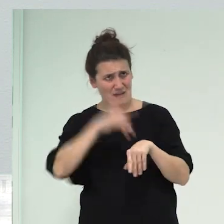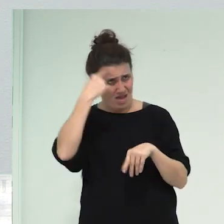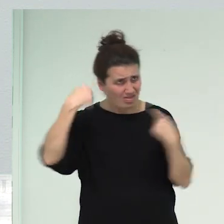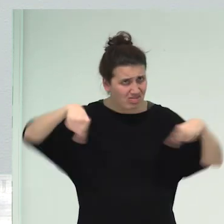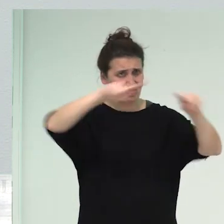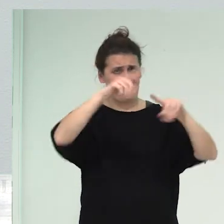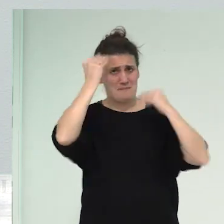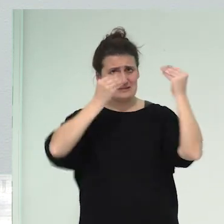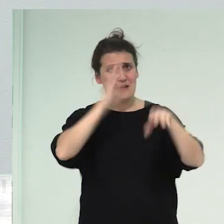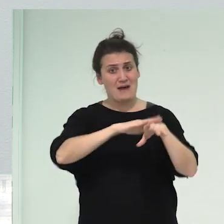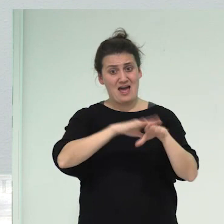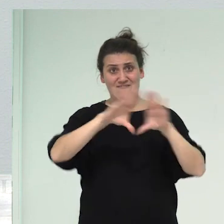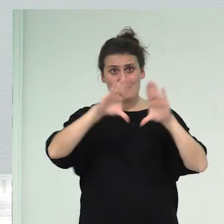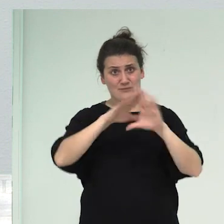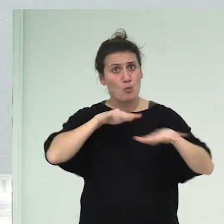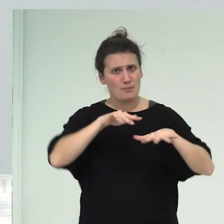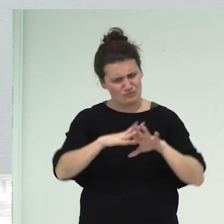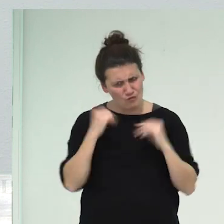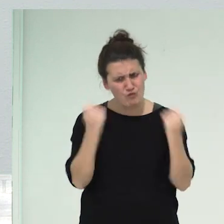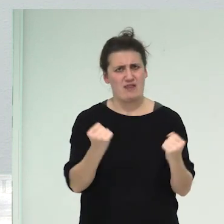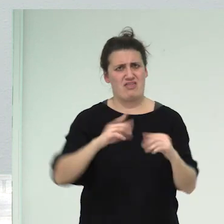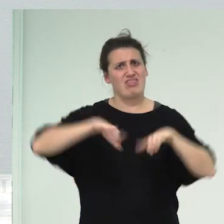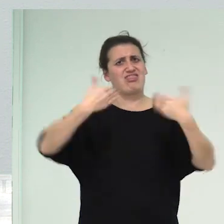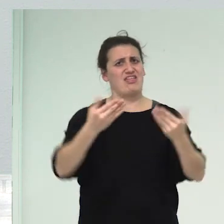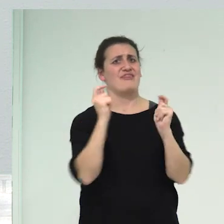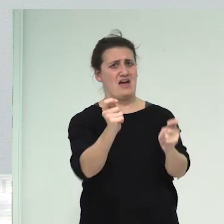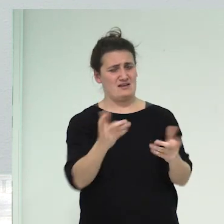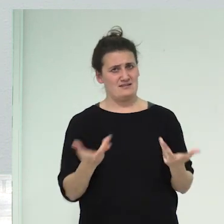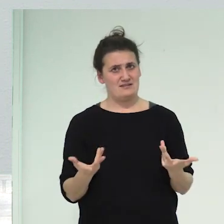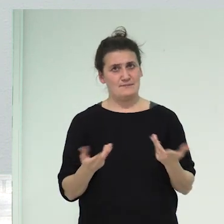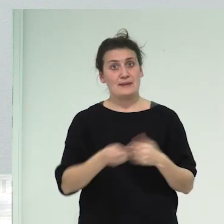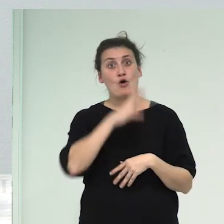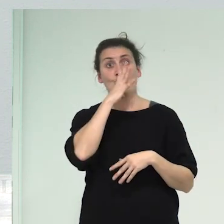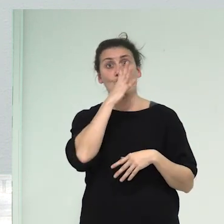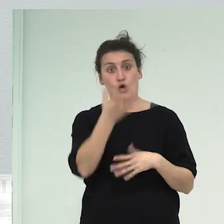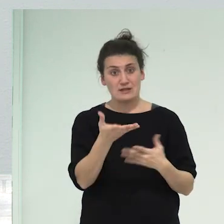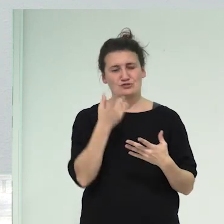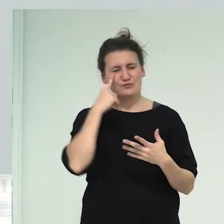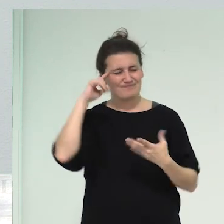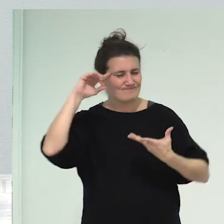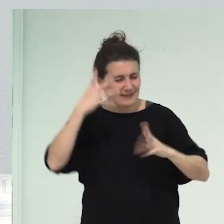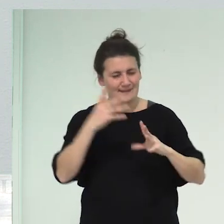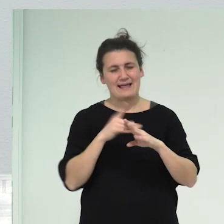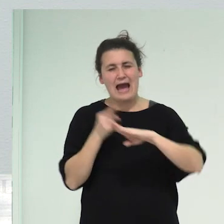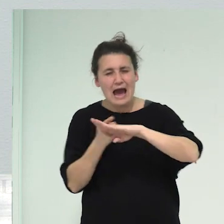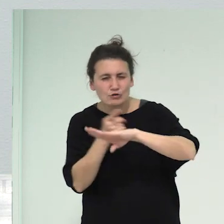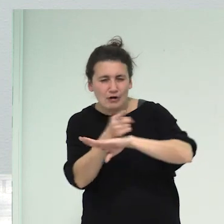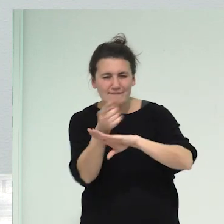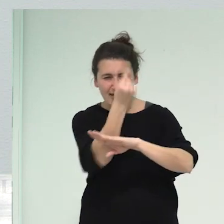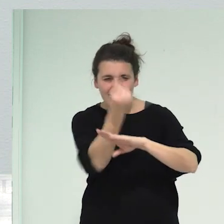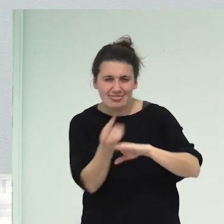fuerte el movimiento feminista. Por eso es que las cartografías, darle vuelta a esas cartografías de poder son